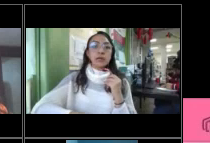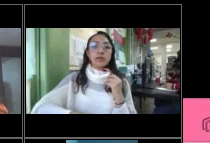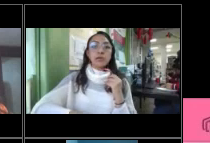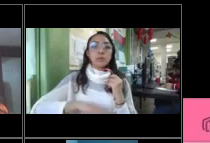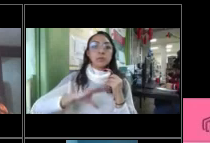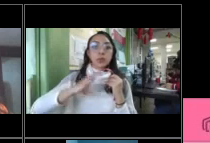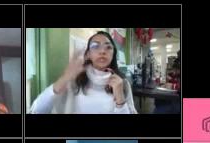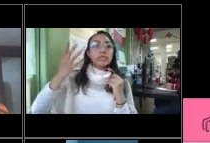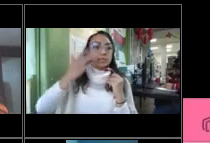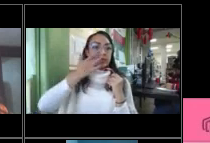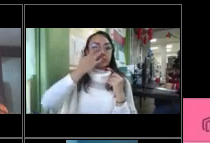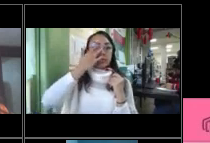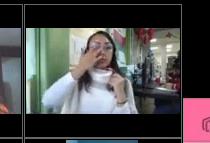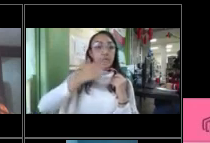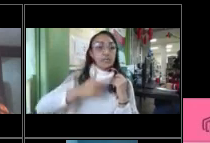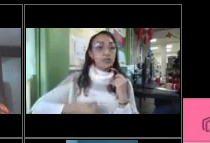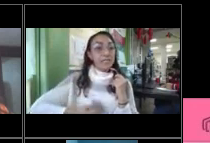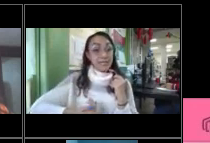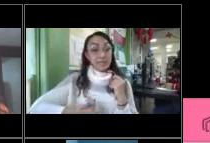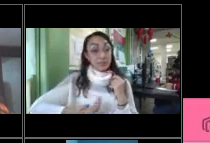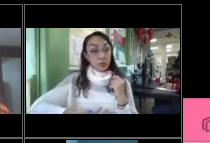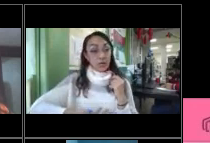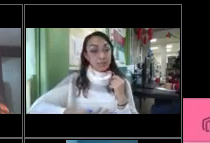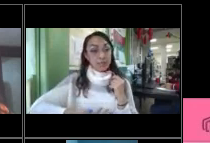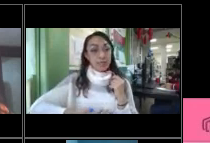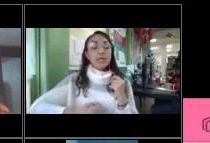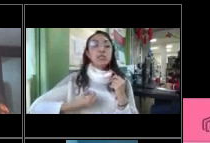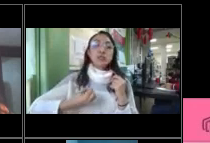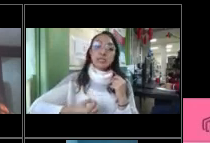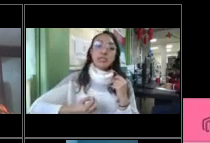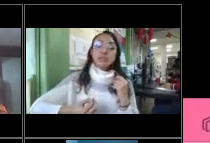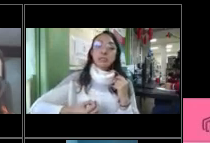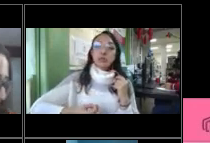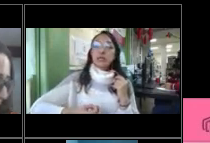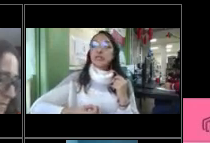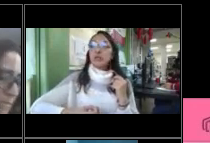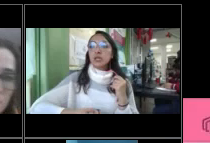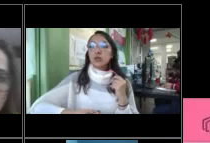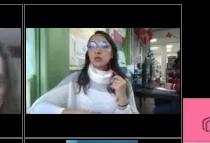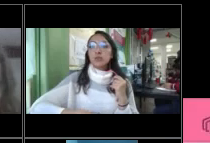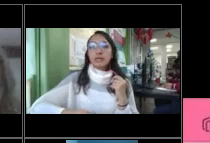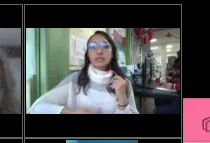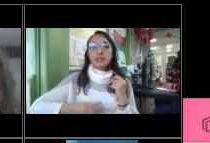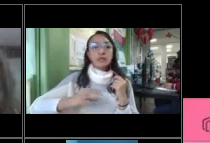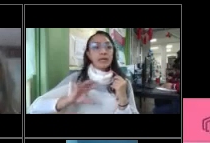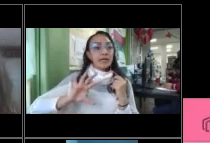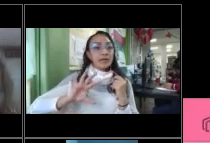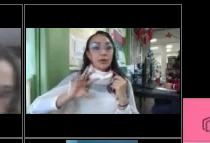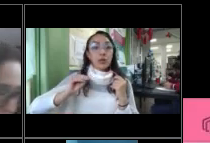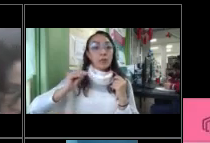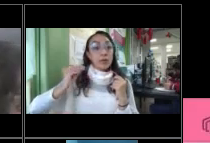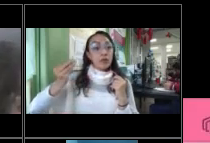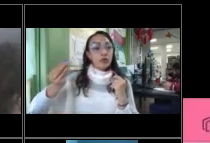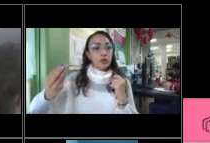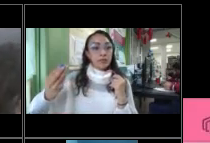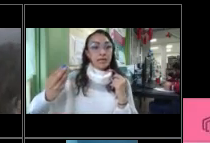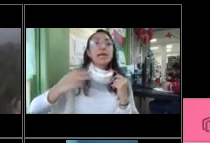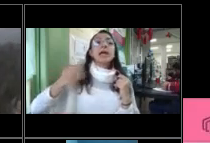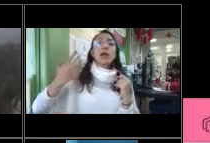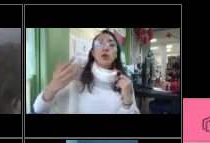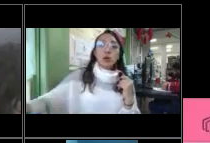un tema muy interesante porque son señas visuales. Son señas visuales que nos ayudan para identificar de una